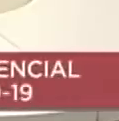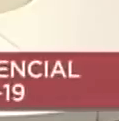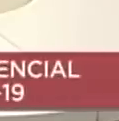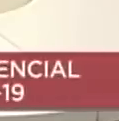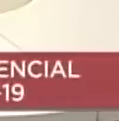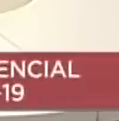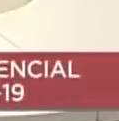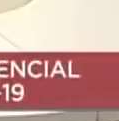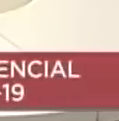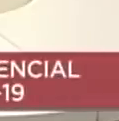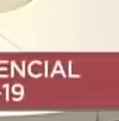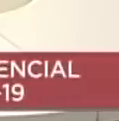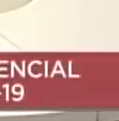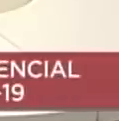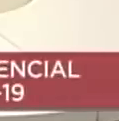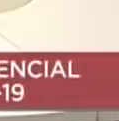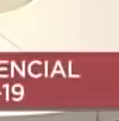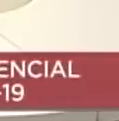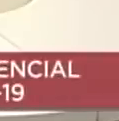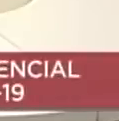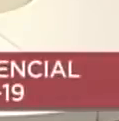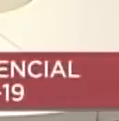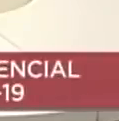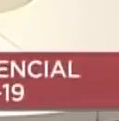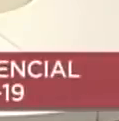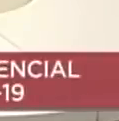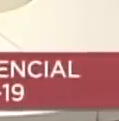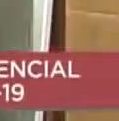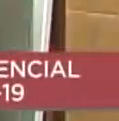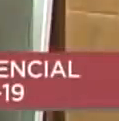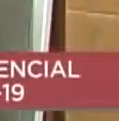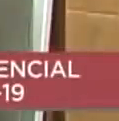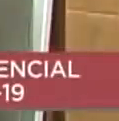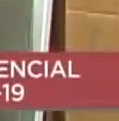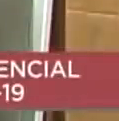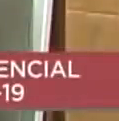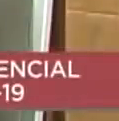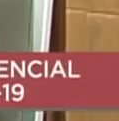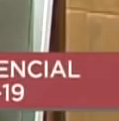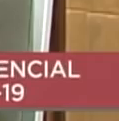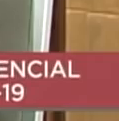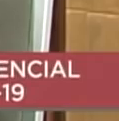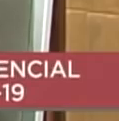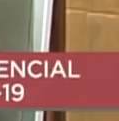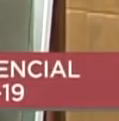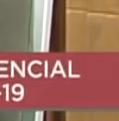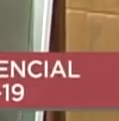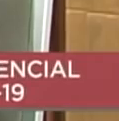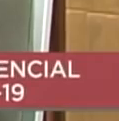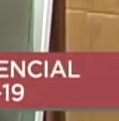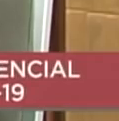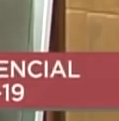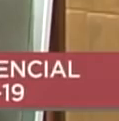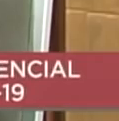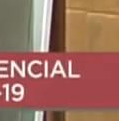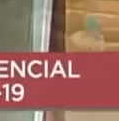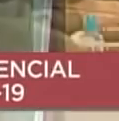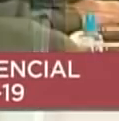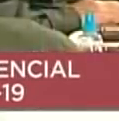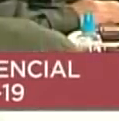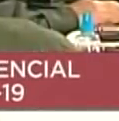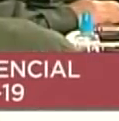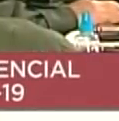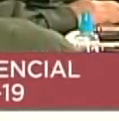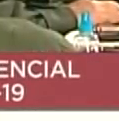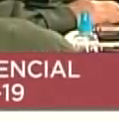vicepresidente sectorial Néstor Reverol, ministros, ministra, jefe de gobierno Distrito